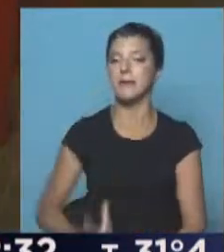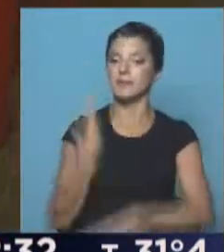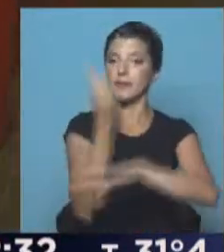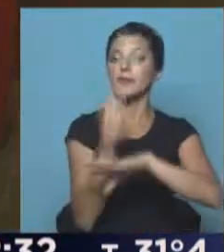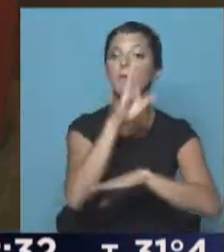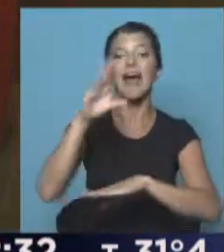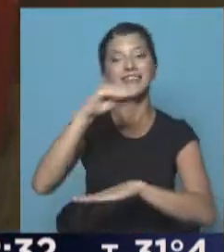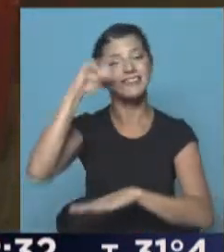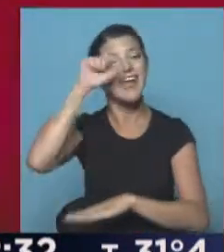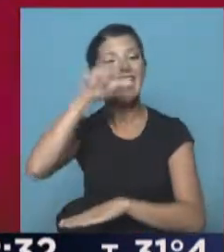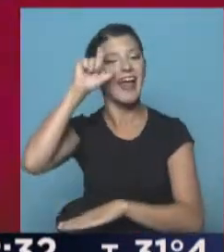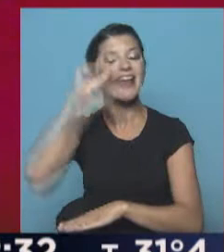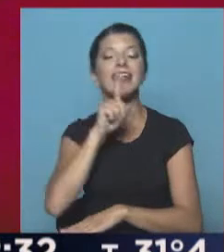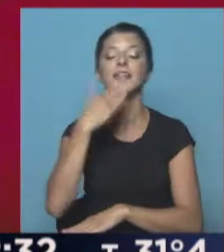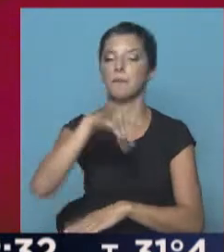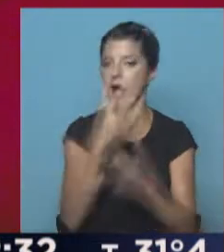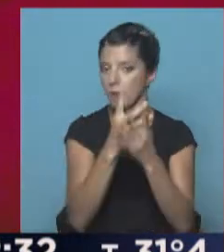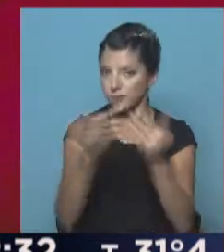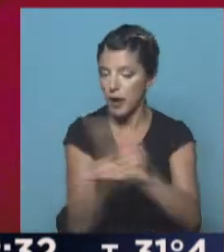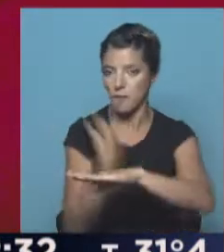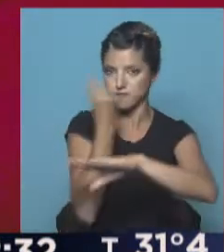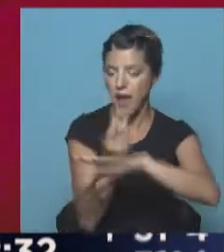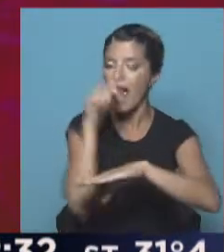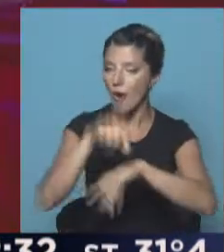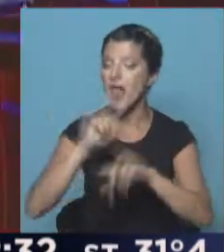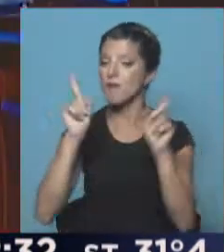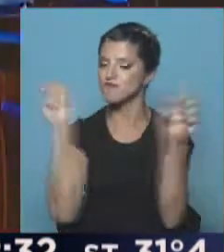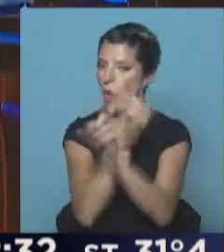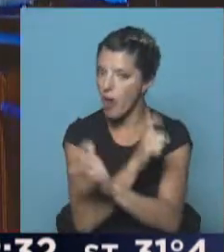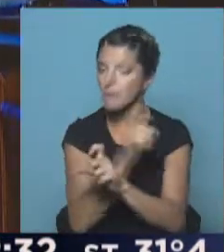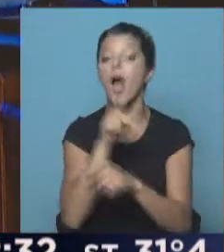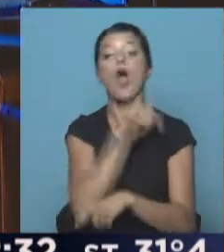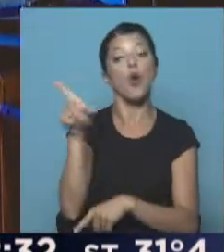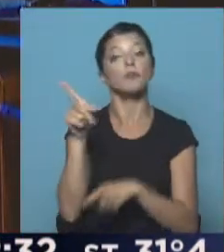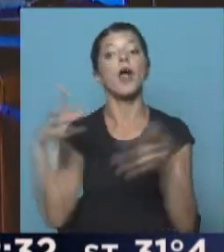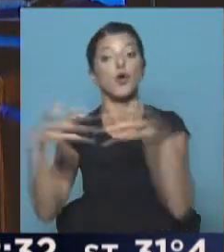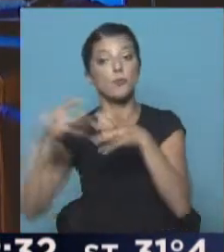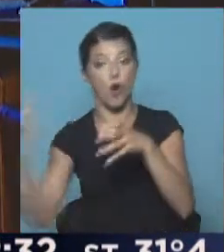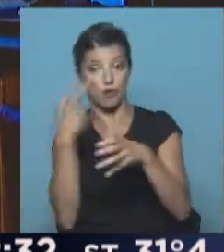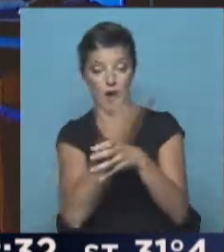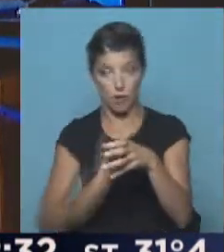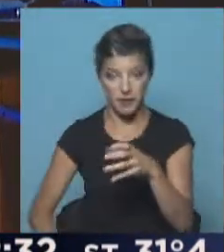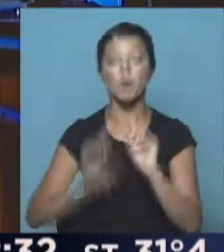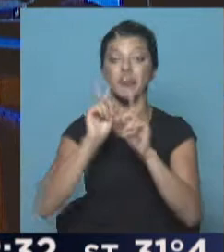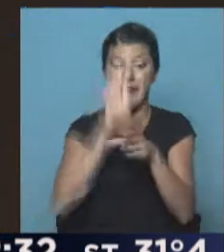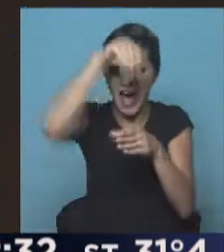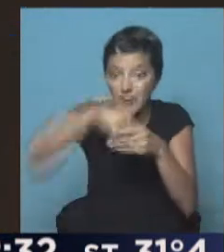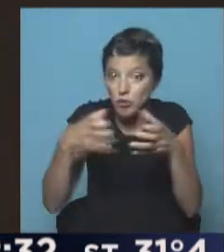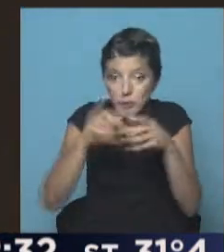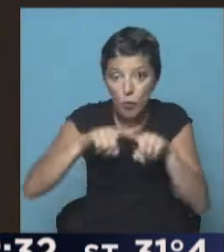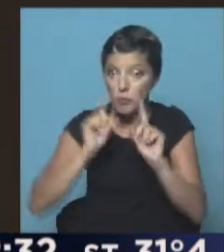año del segundo mandato y enfrenta complicaciones serias complicaciones no solo con la oposición sino también dentro de la propia coalición